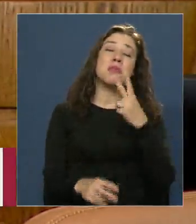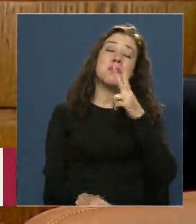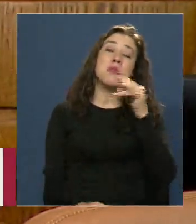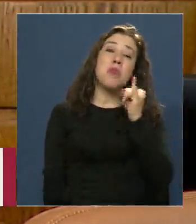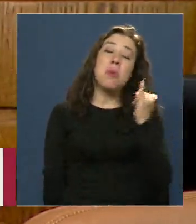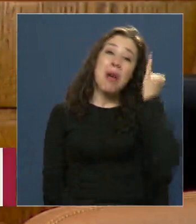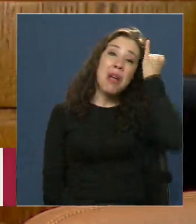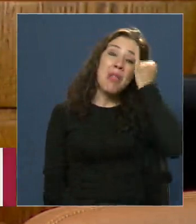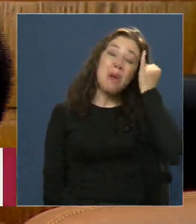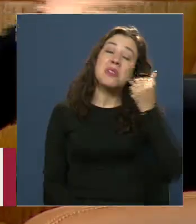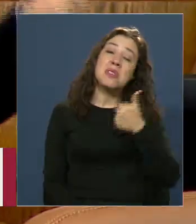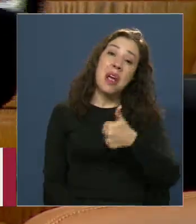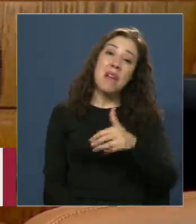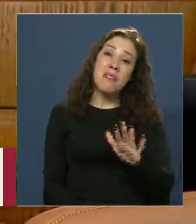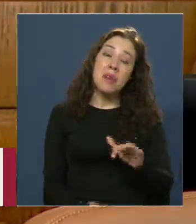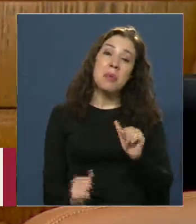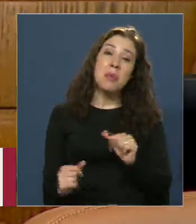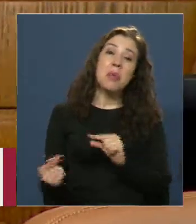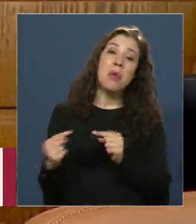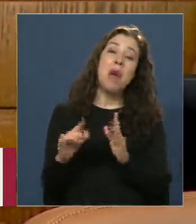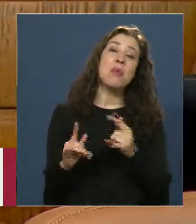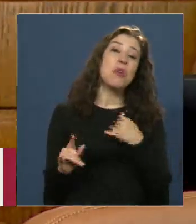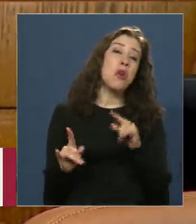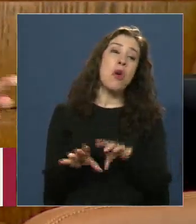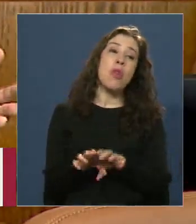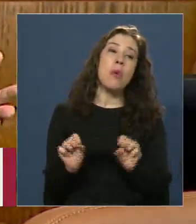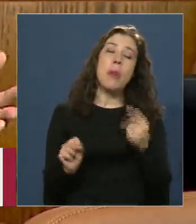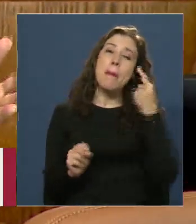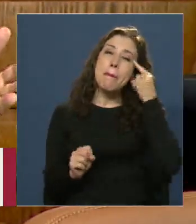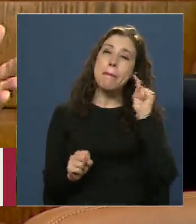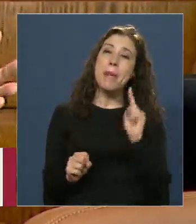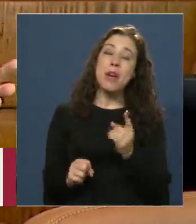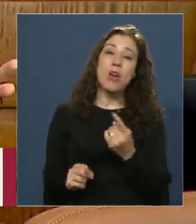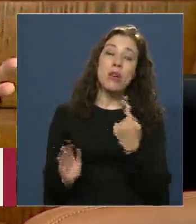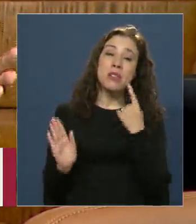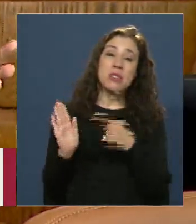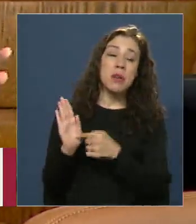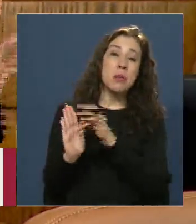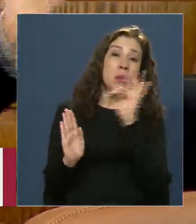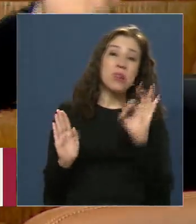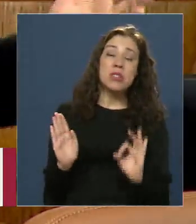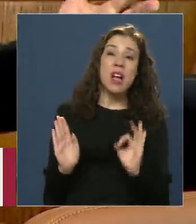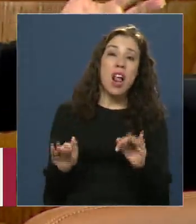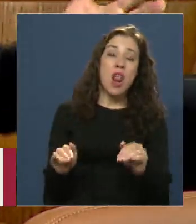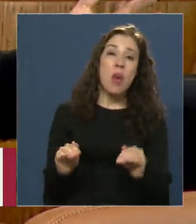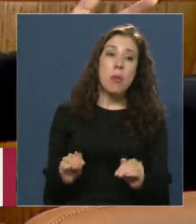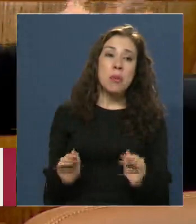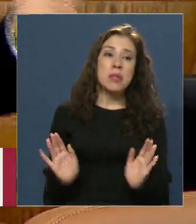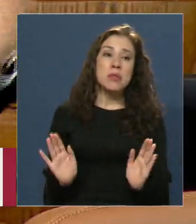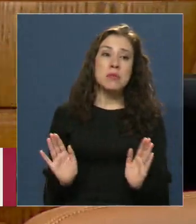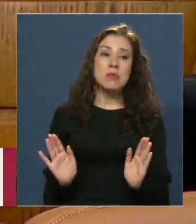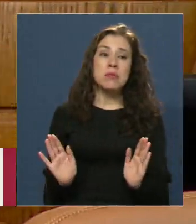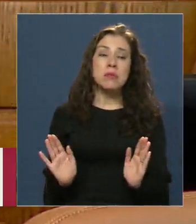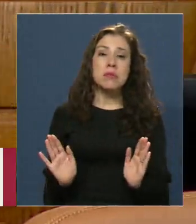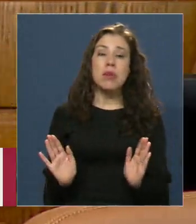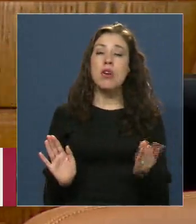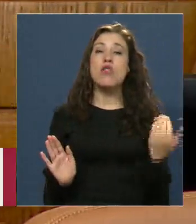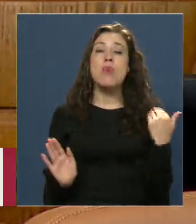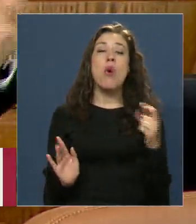parece bien, puede ser discutible, no estoy de acuerdo con ella, pero los números son los mismos para un lado